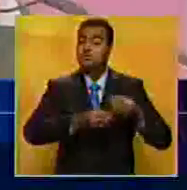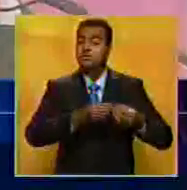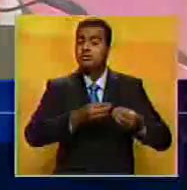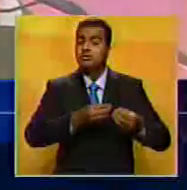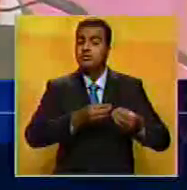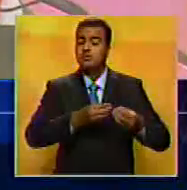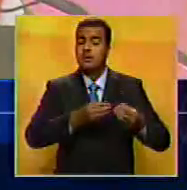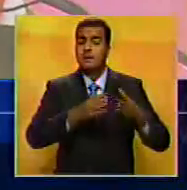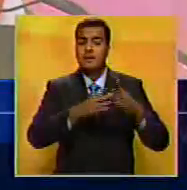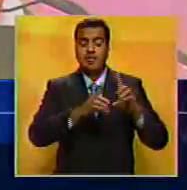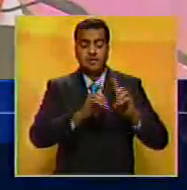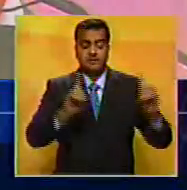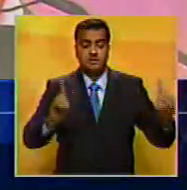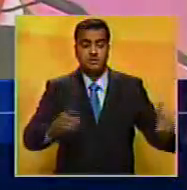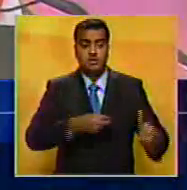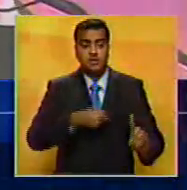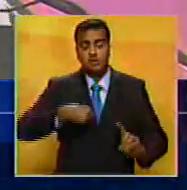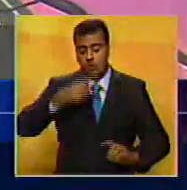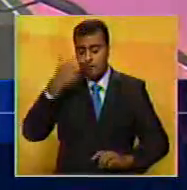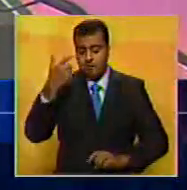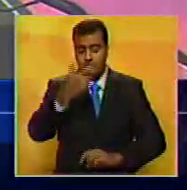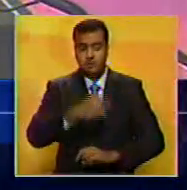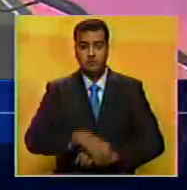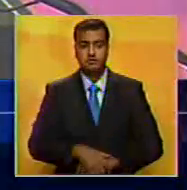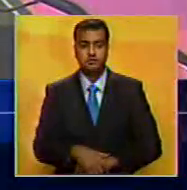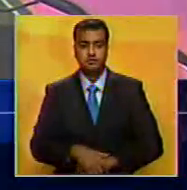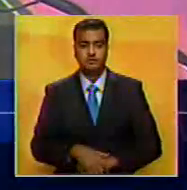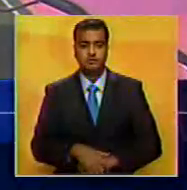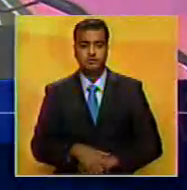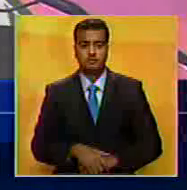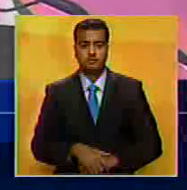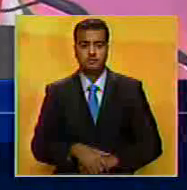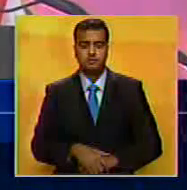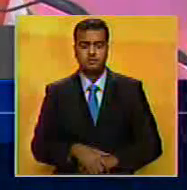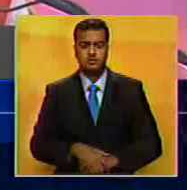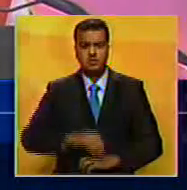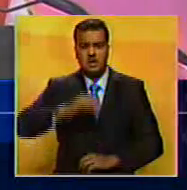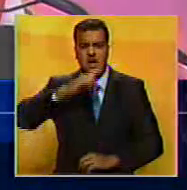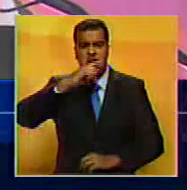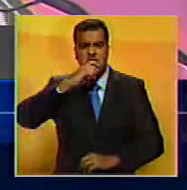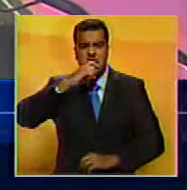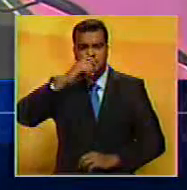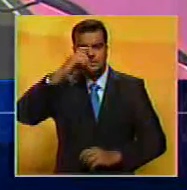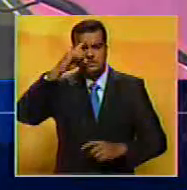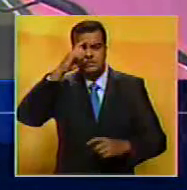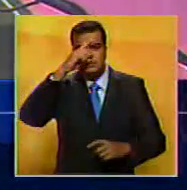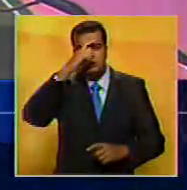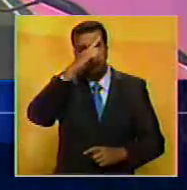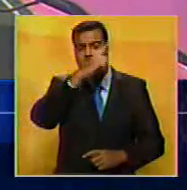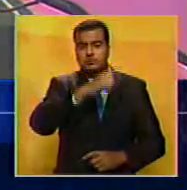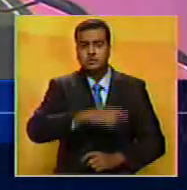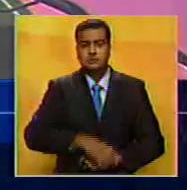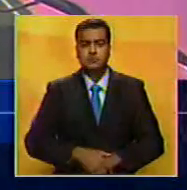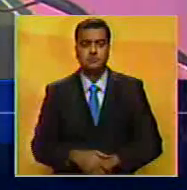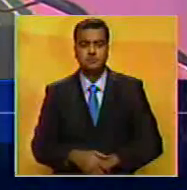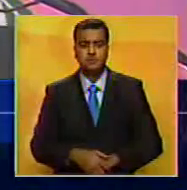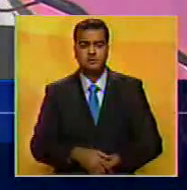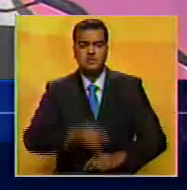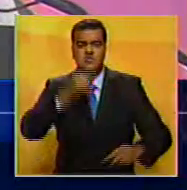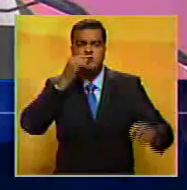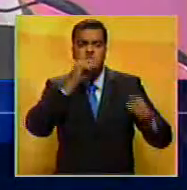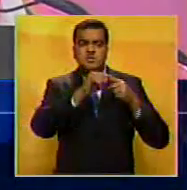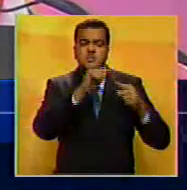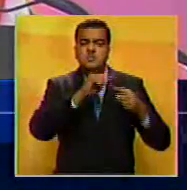instrumento para la división de nuestros pueblos. Siembra odio, rencor, siembra